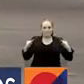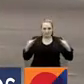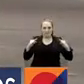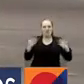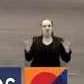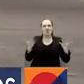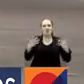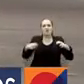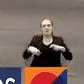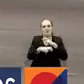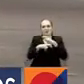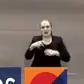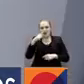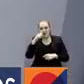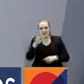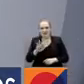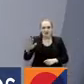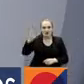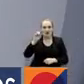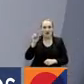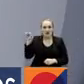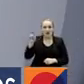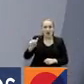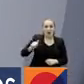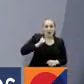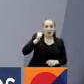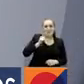y enfrentamientos por parte de la policía.